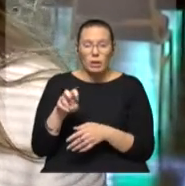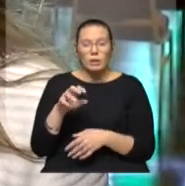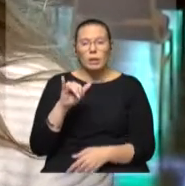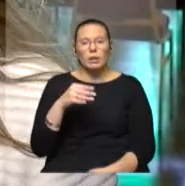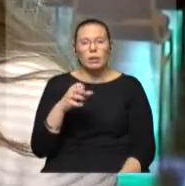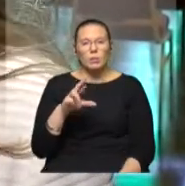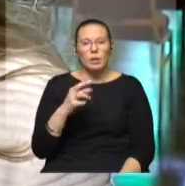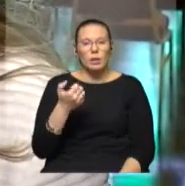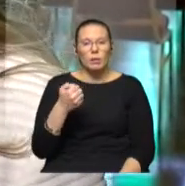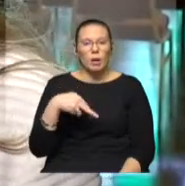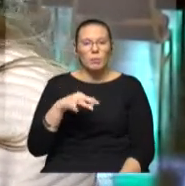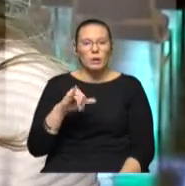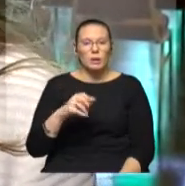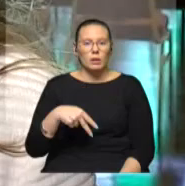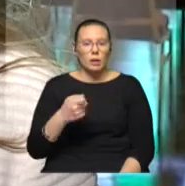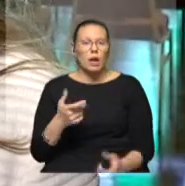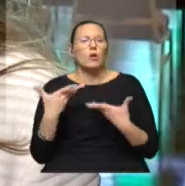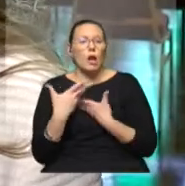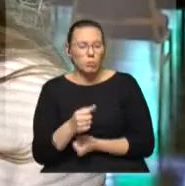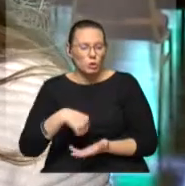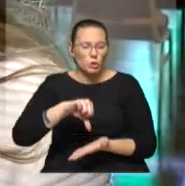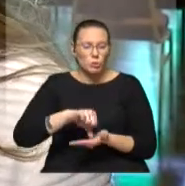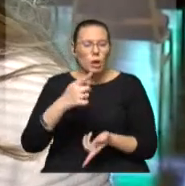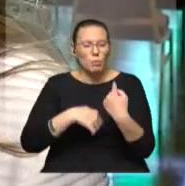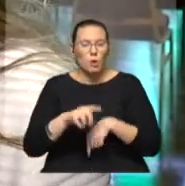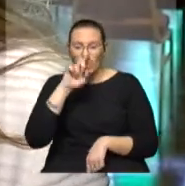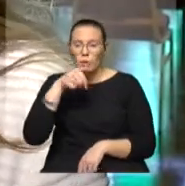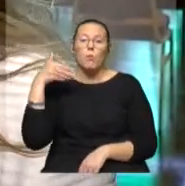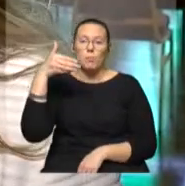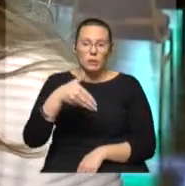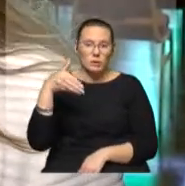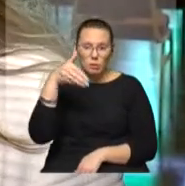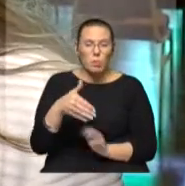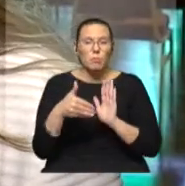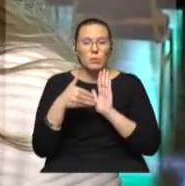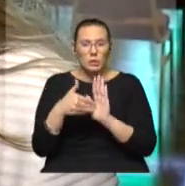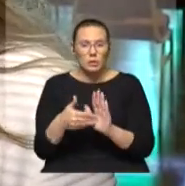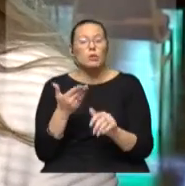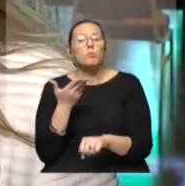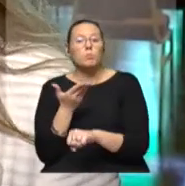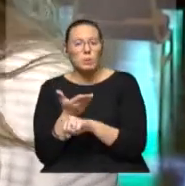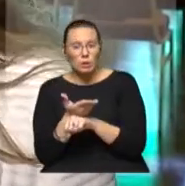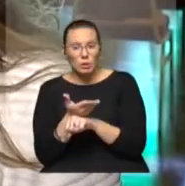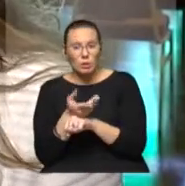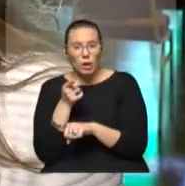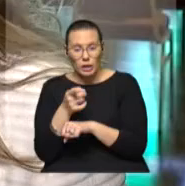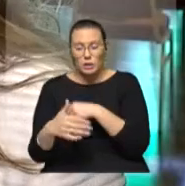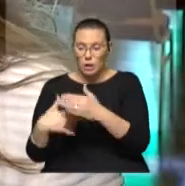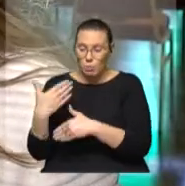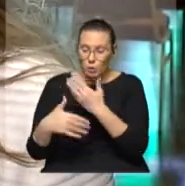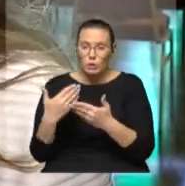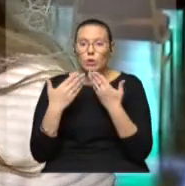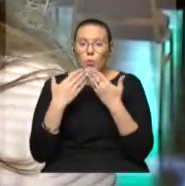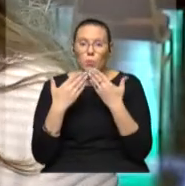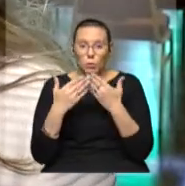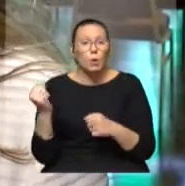el apoyo de las ciudades iberoamericanas, pero Montevideo va a estar participando presentando una solicitud para poner en ese proceso de consulta,